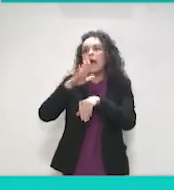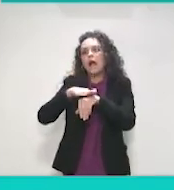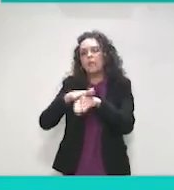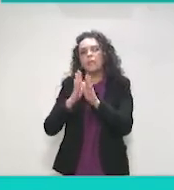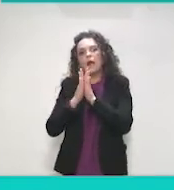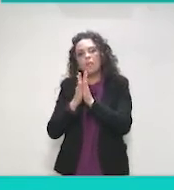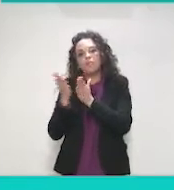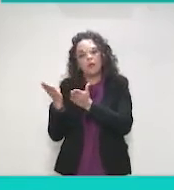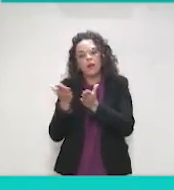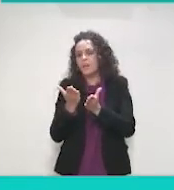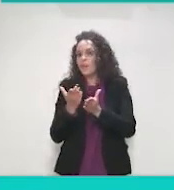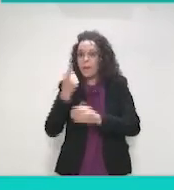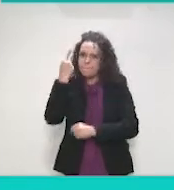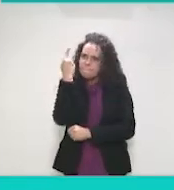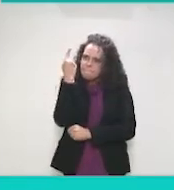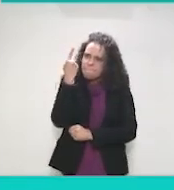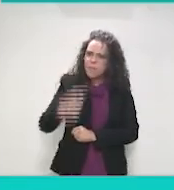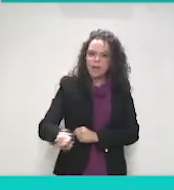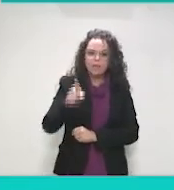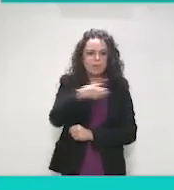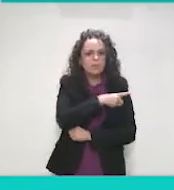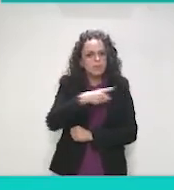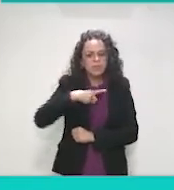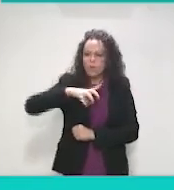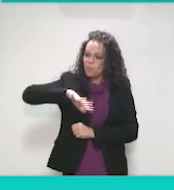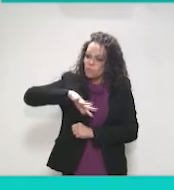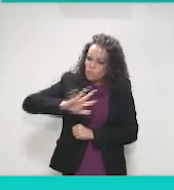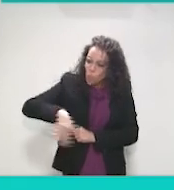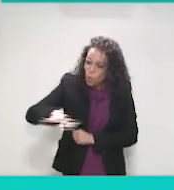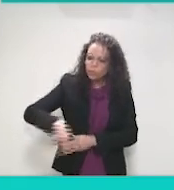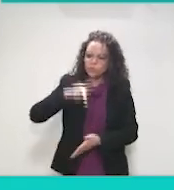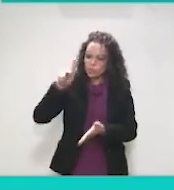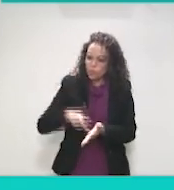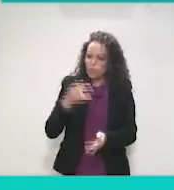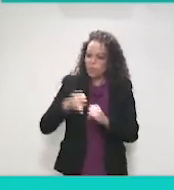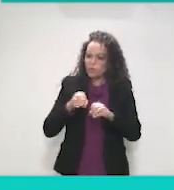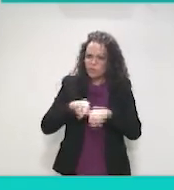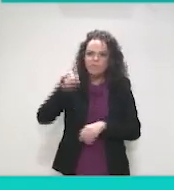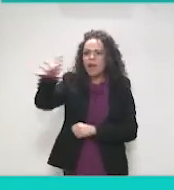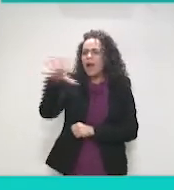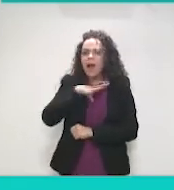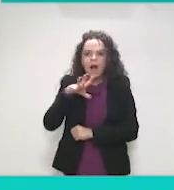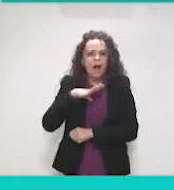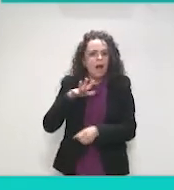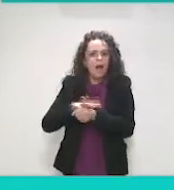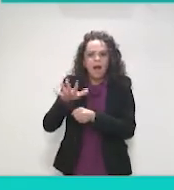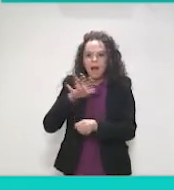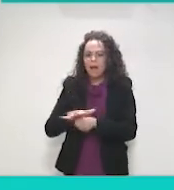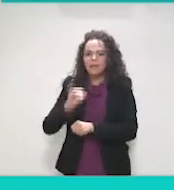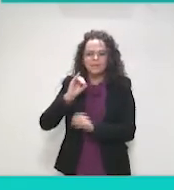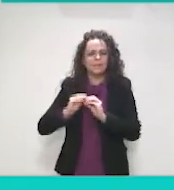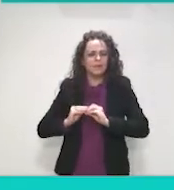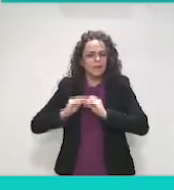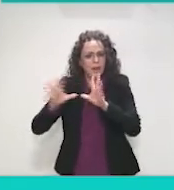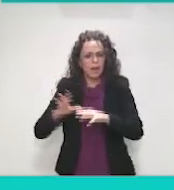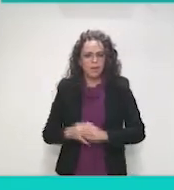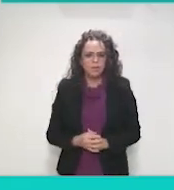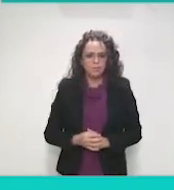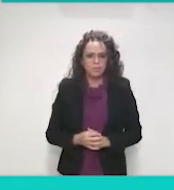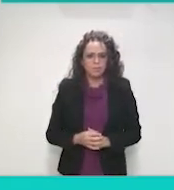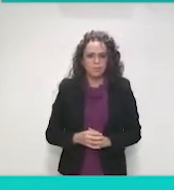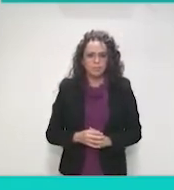busque de nueva cuenta y que busque con el afán de encontrar lo que debe tener porque si no pues va a aparecer